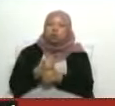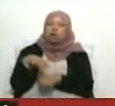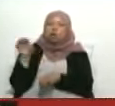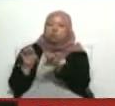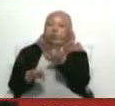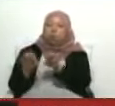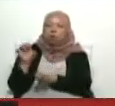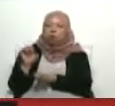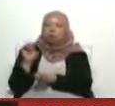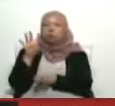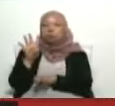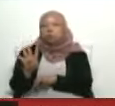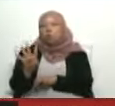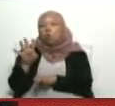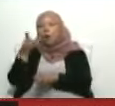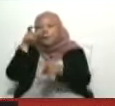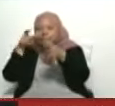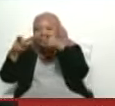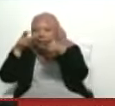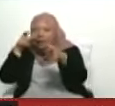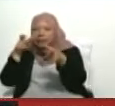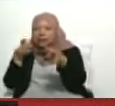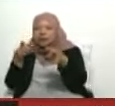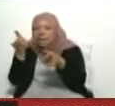hemos llamado caso espionaje Fortunato.